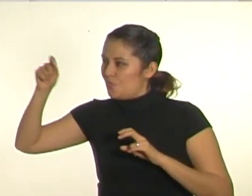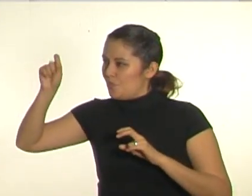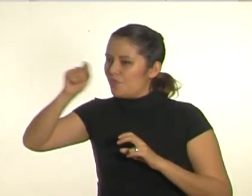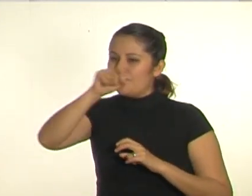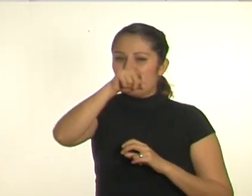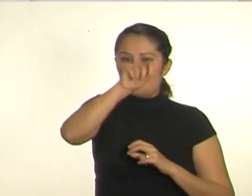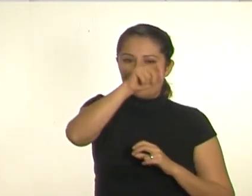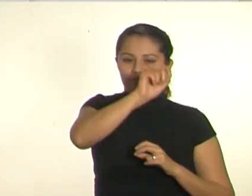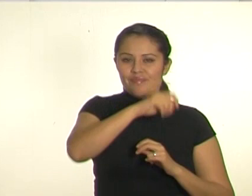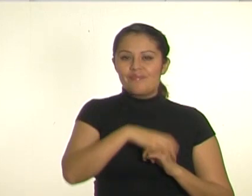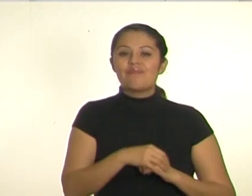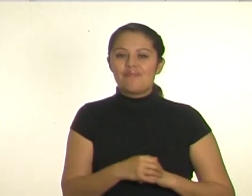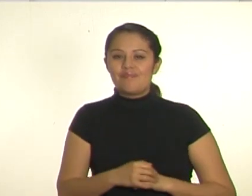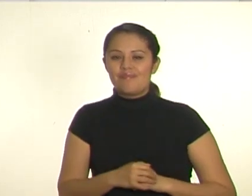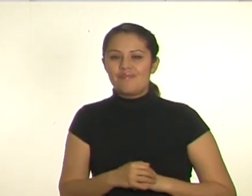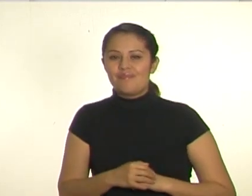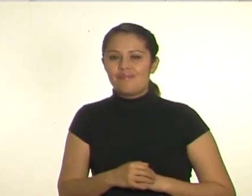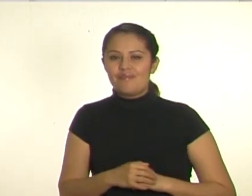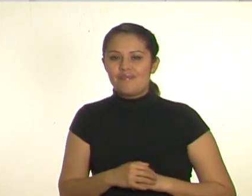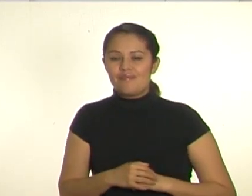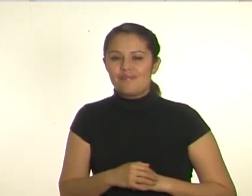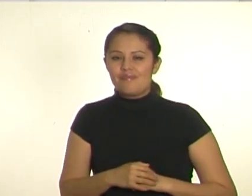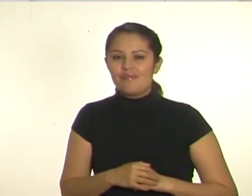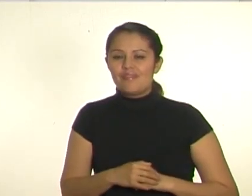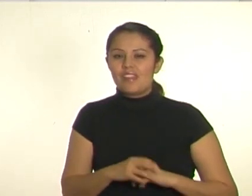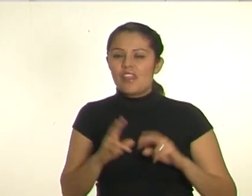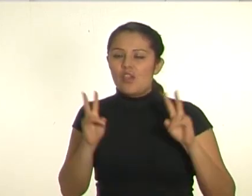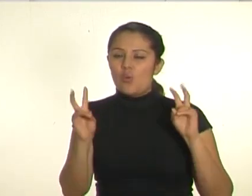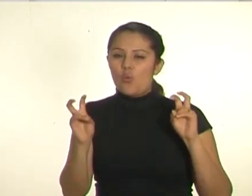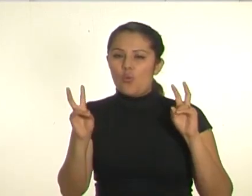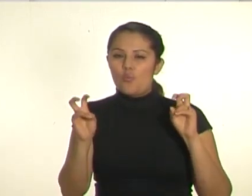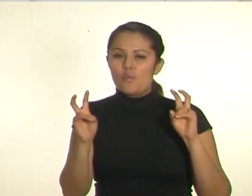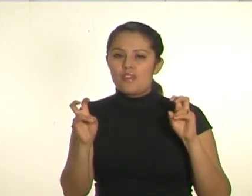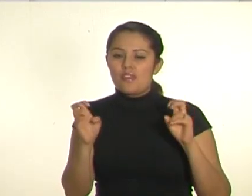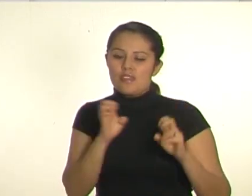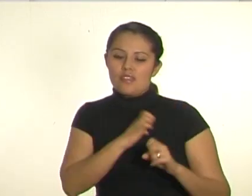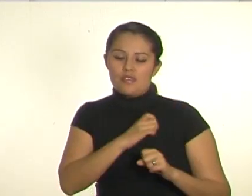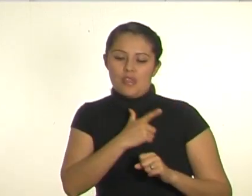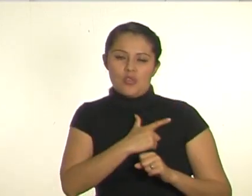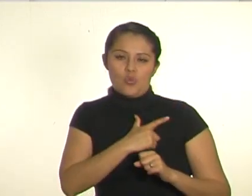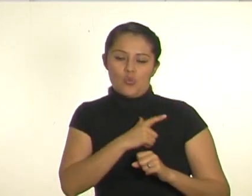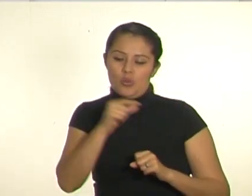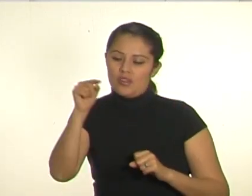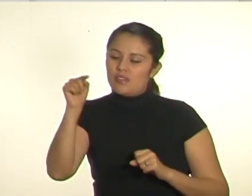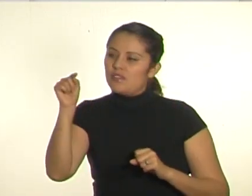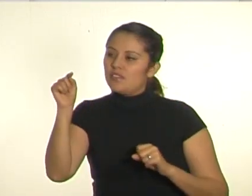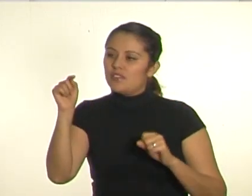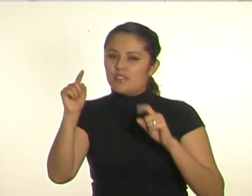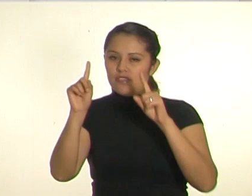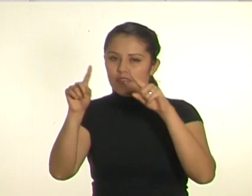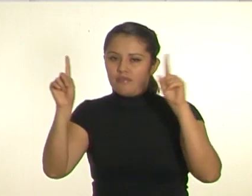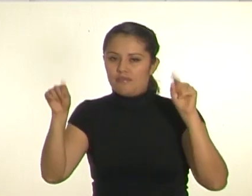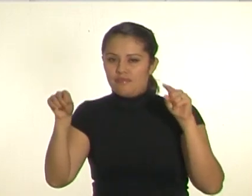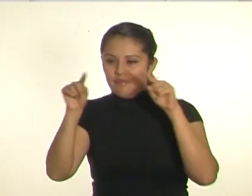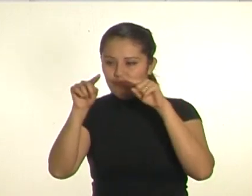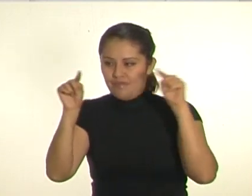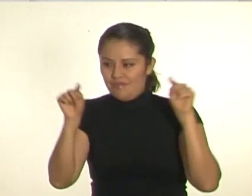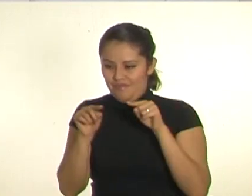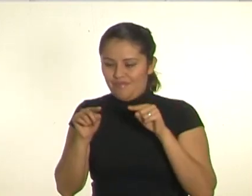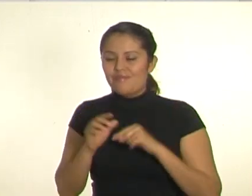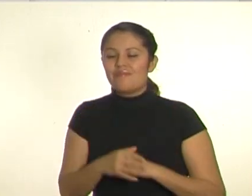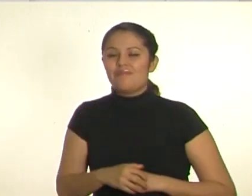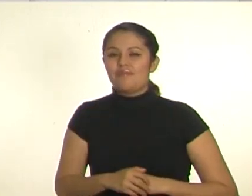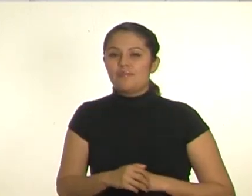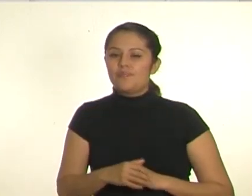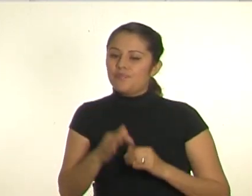comillas que les llamamos latinas o españolas, que tenemos de este lado. Y las